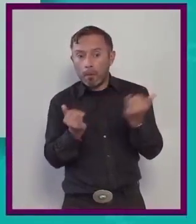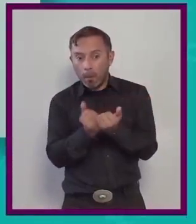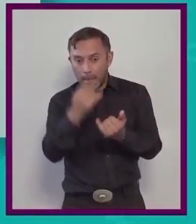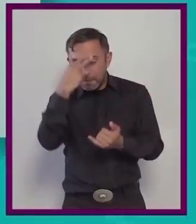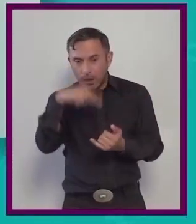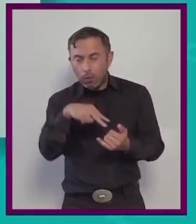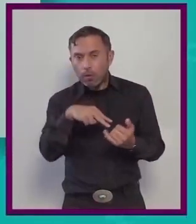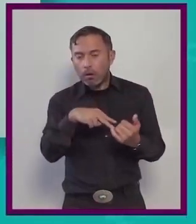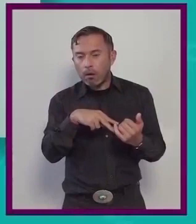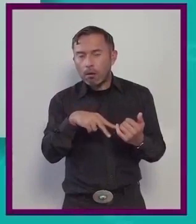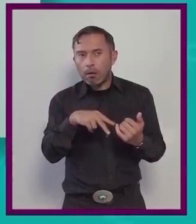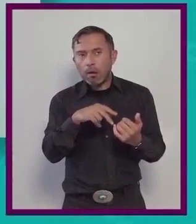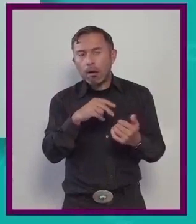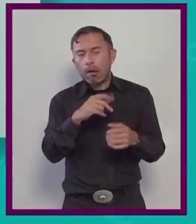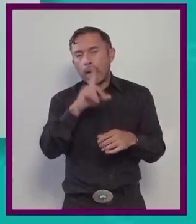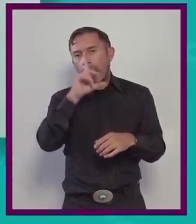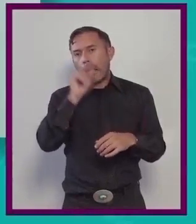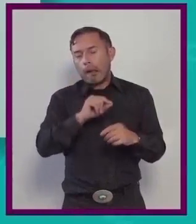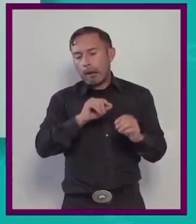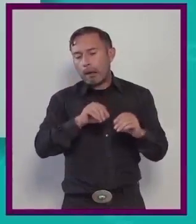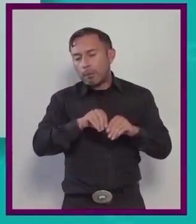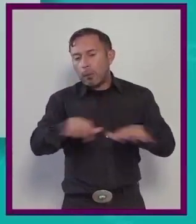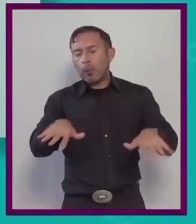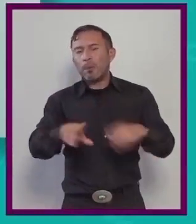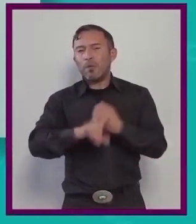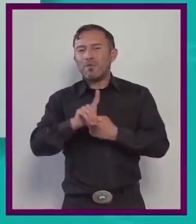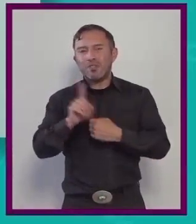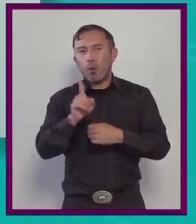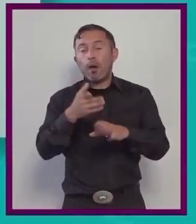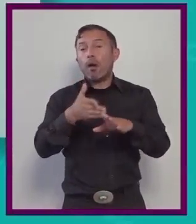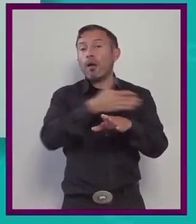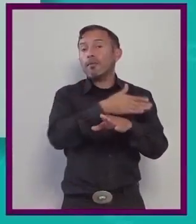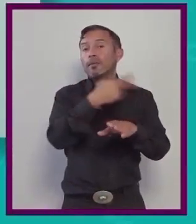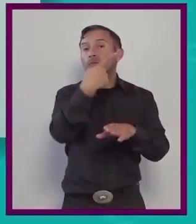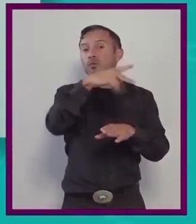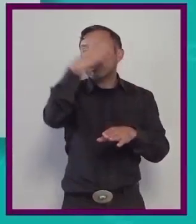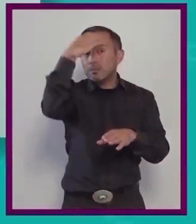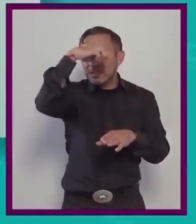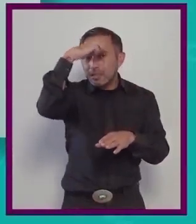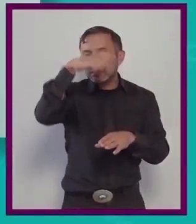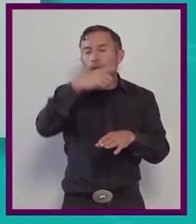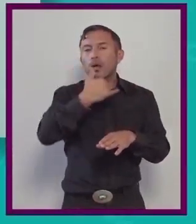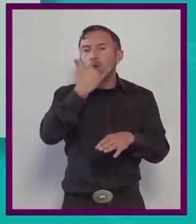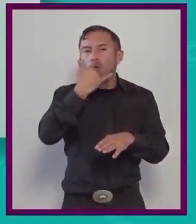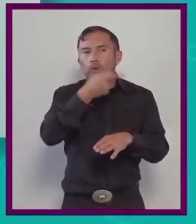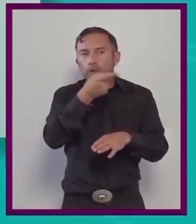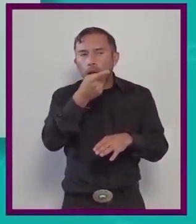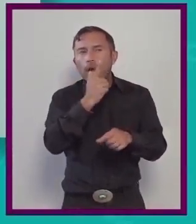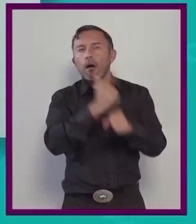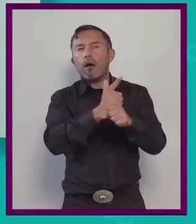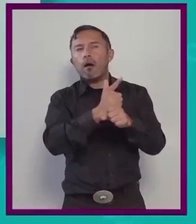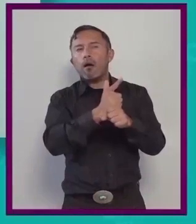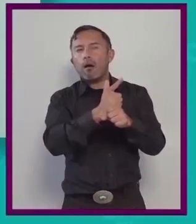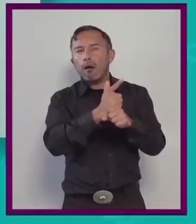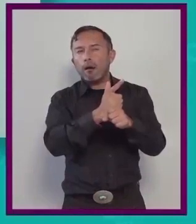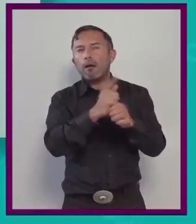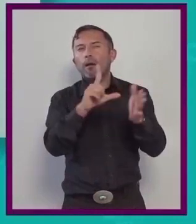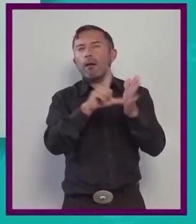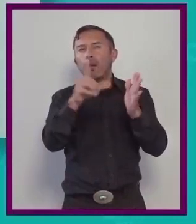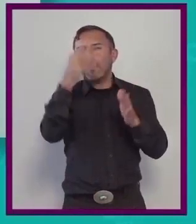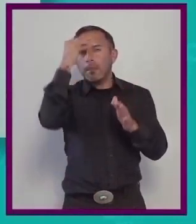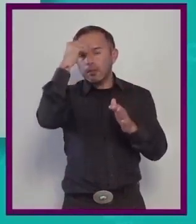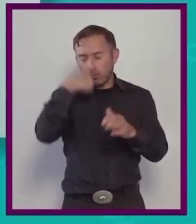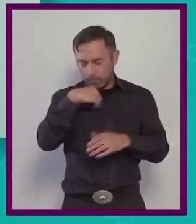no repitiéramos o que con base a sus experiencias y sus errores nosotros recapacitar y